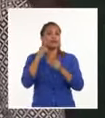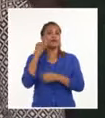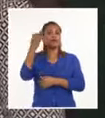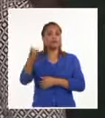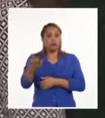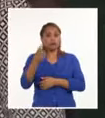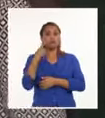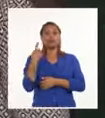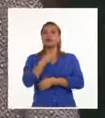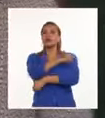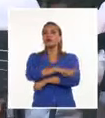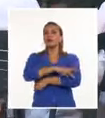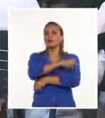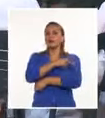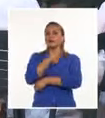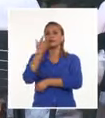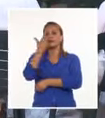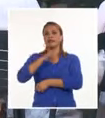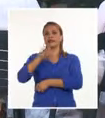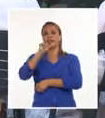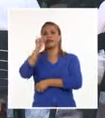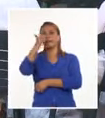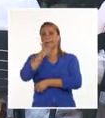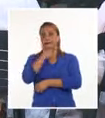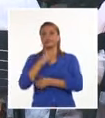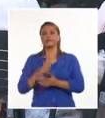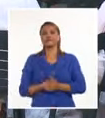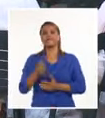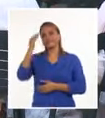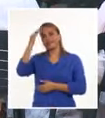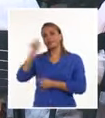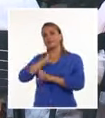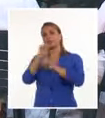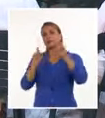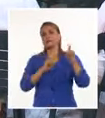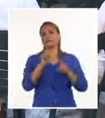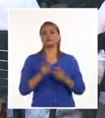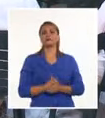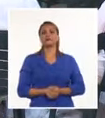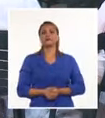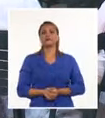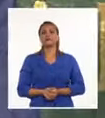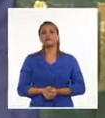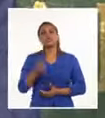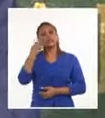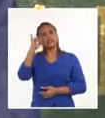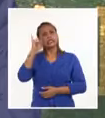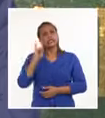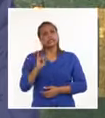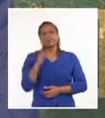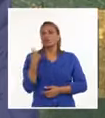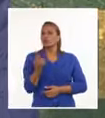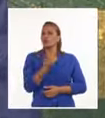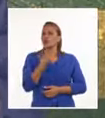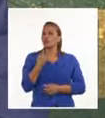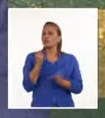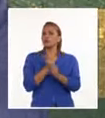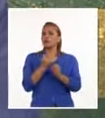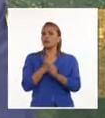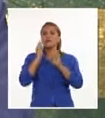Gobierno del ALBA TCP? Muchas gracias. Muchísimas gracias por la pregunta. Sí, nosotros hemos visto